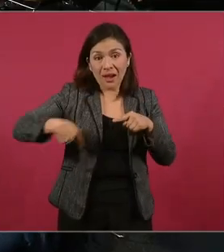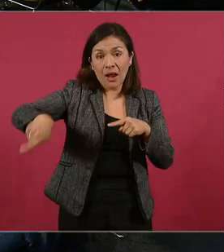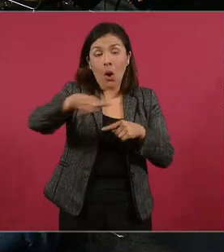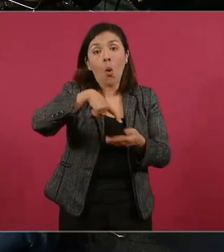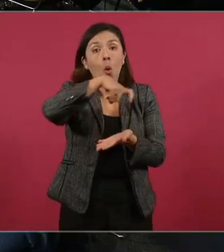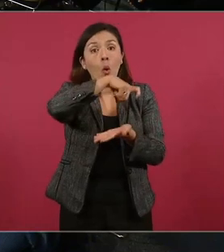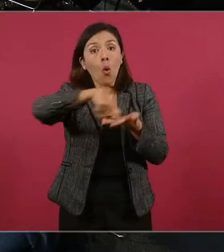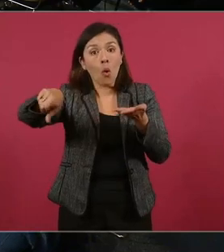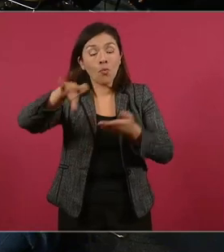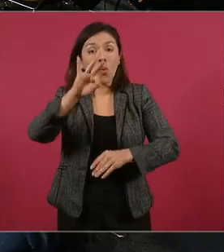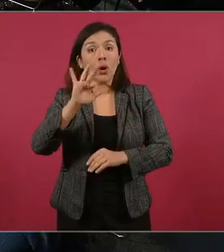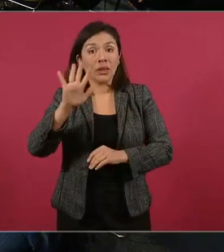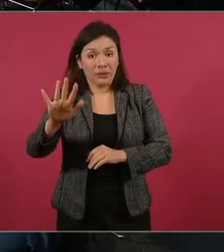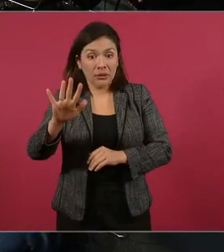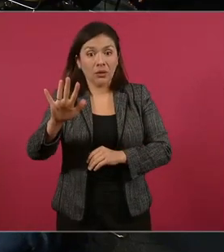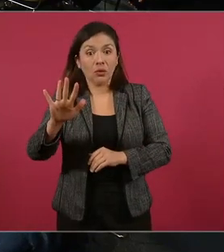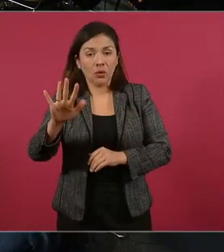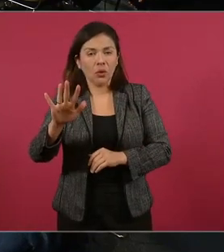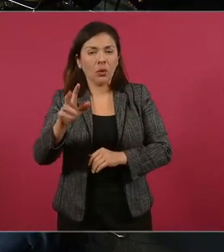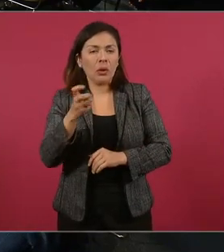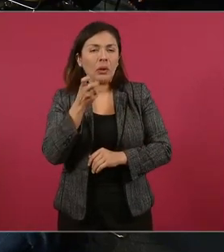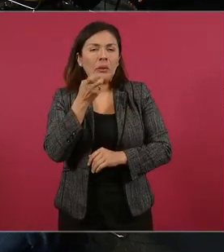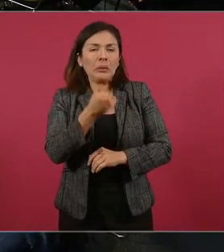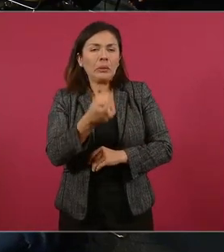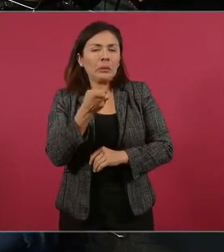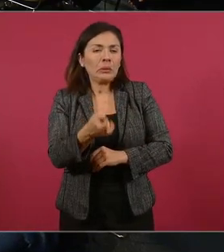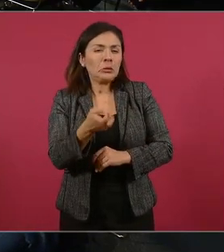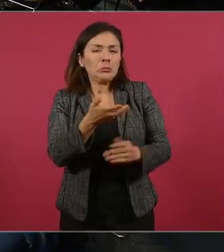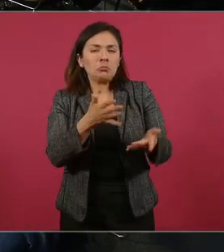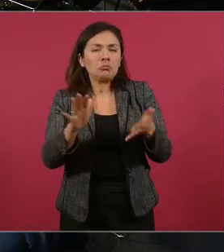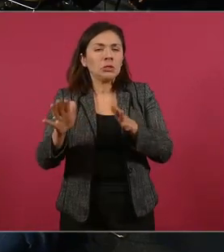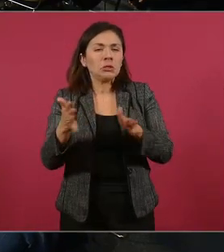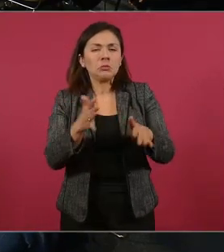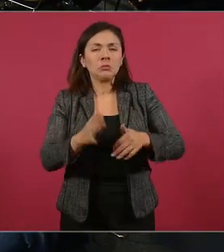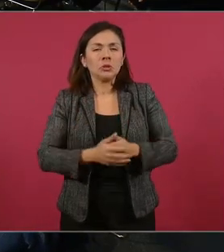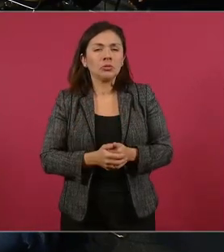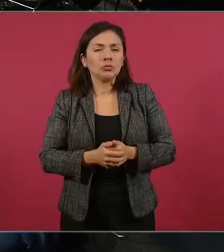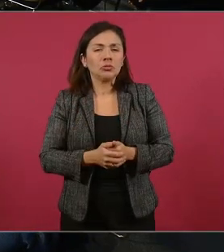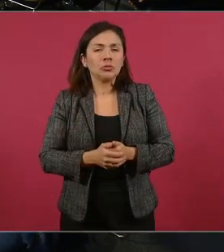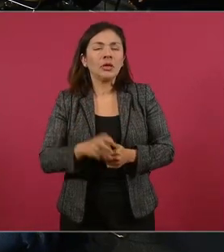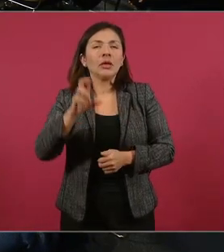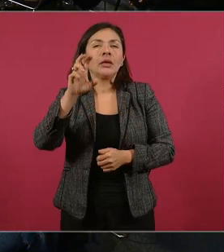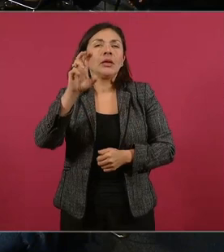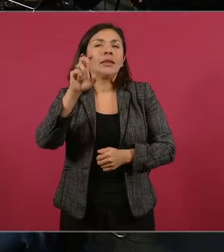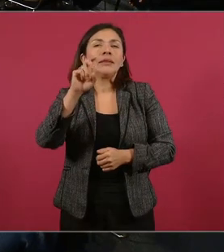45 hectáreas. Son como 35 zócalos.